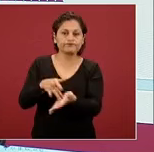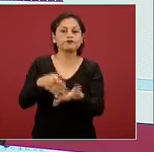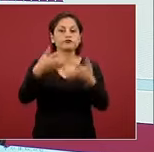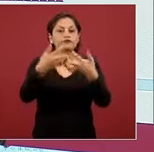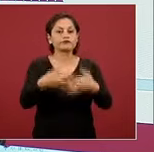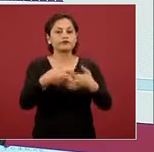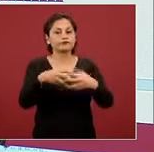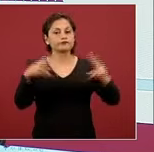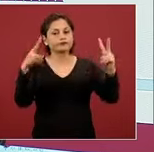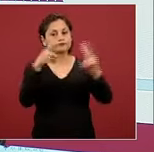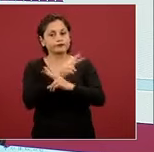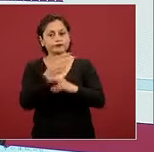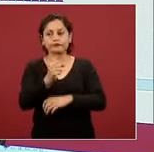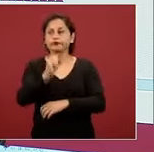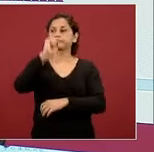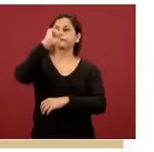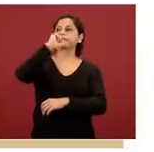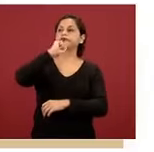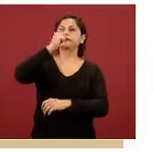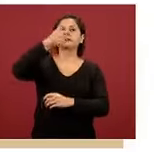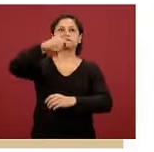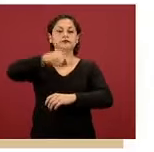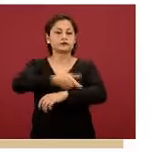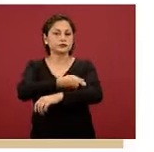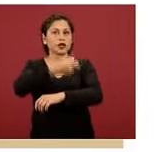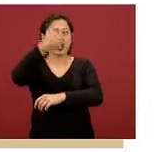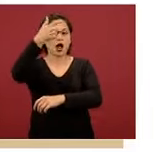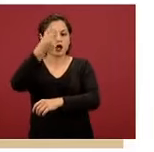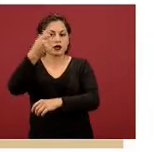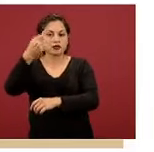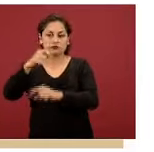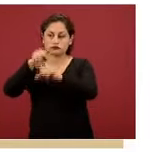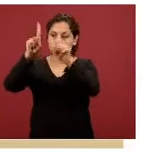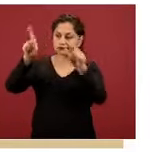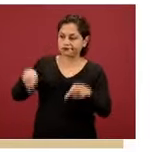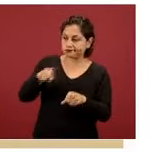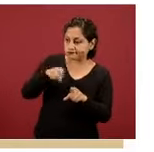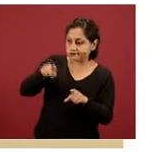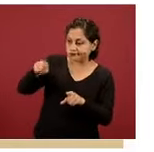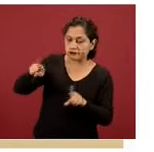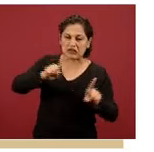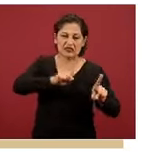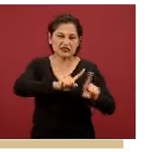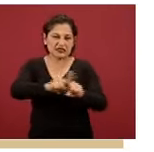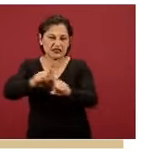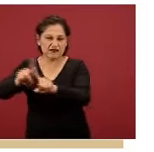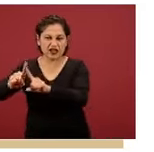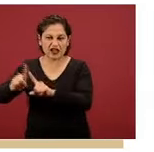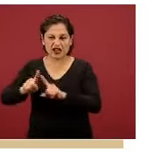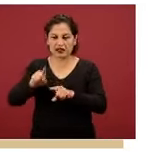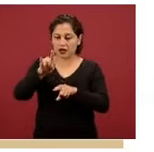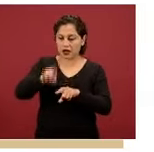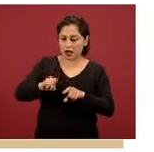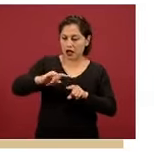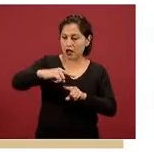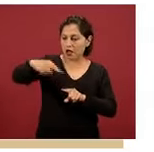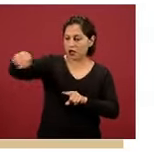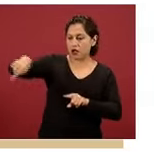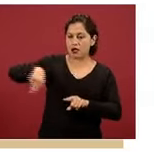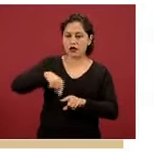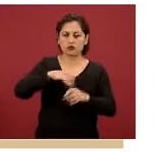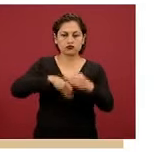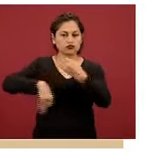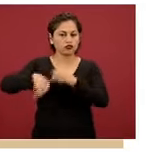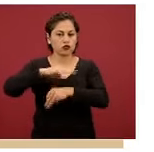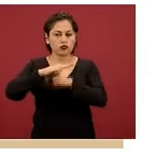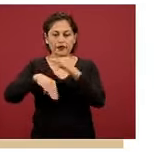mecánicos, las bombas de infusión, los monitores, etcétera, toda la capacidad de atención. Por eso es